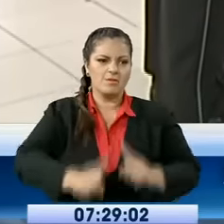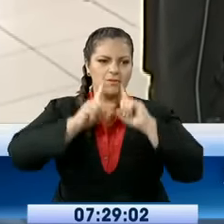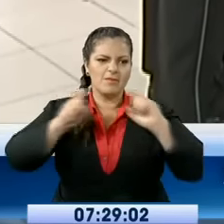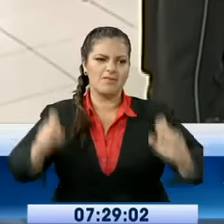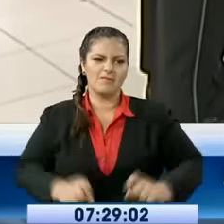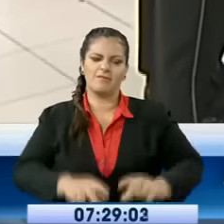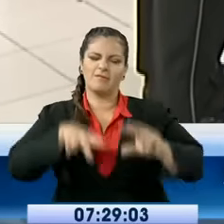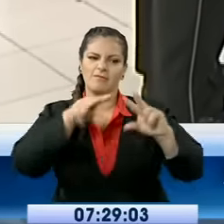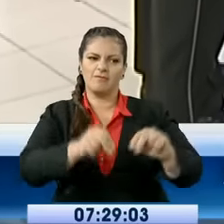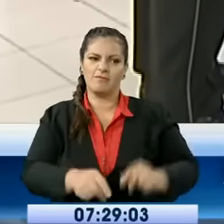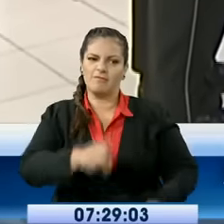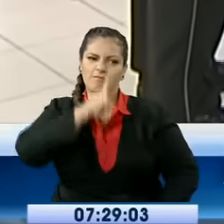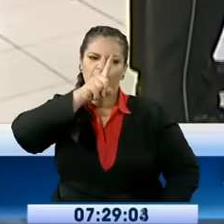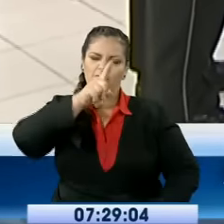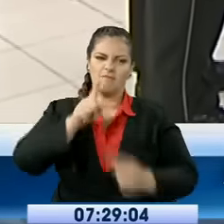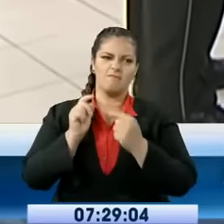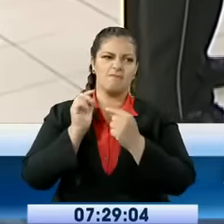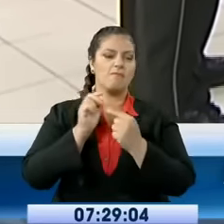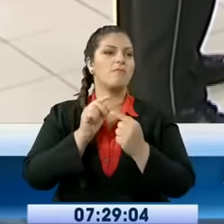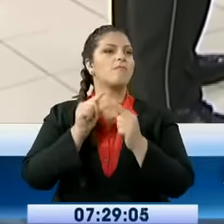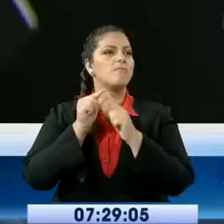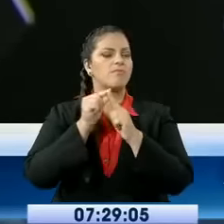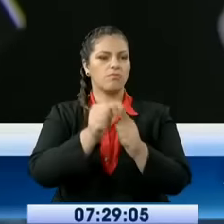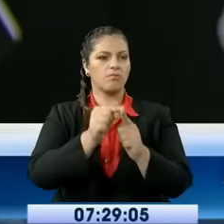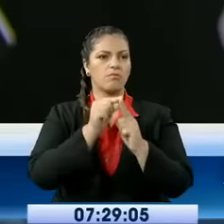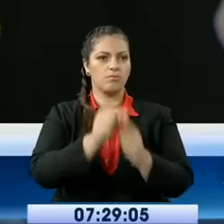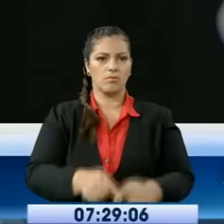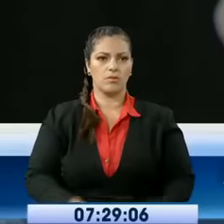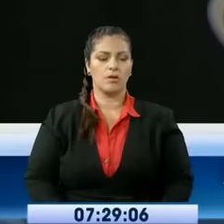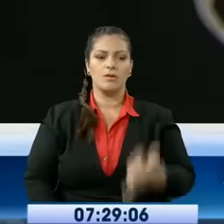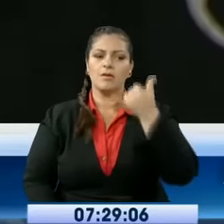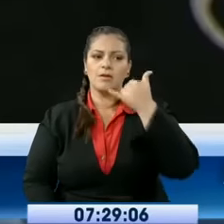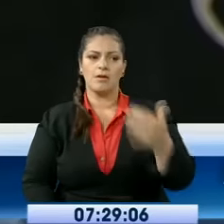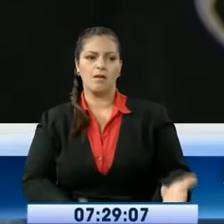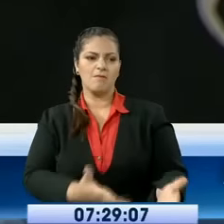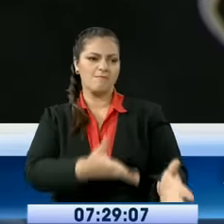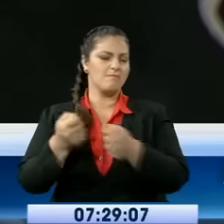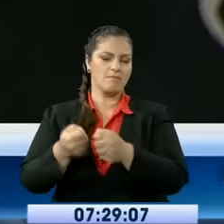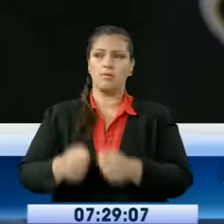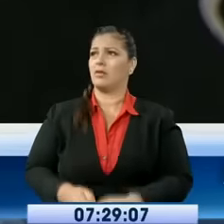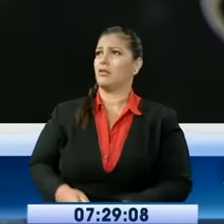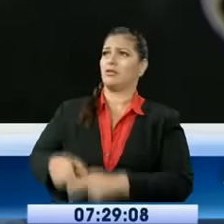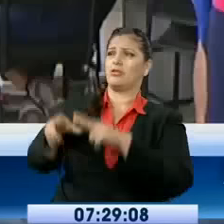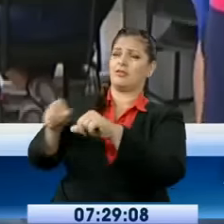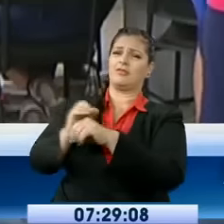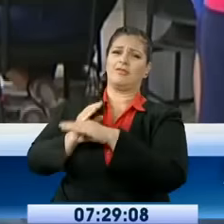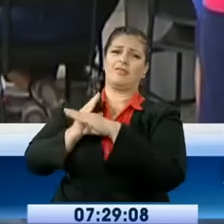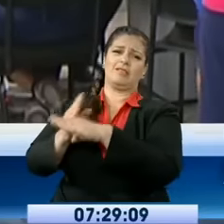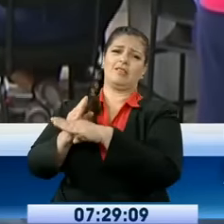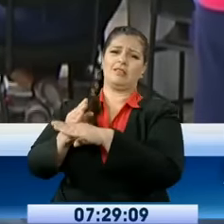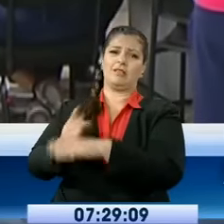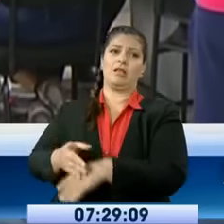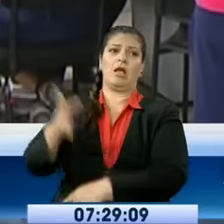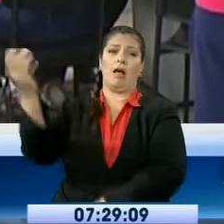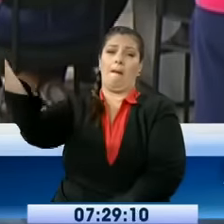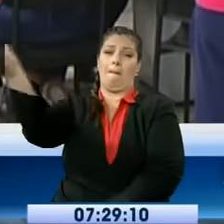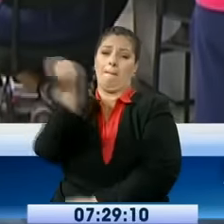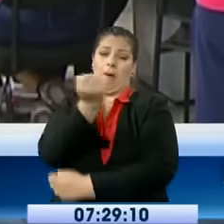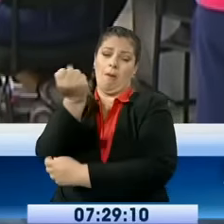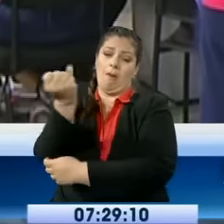quería dar el teléfono, entonces me quisieron matar, sino que me hice a un costado y me clavaron el cuchillo en el brazo. Comenta la perjudicada